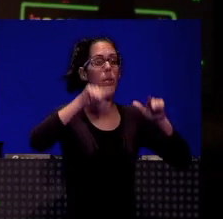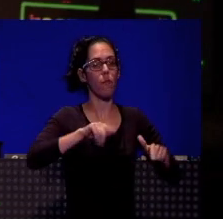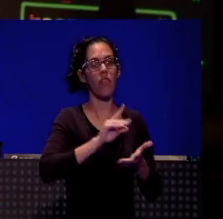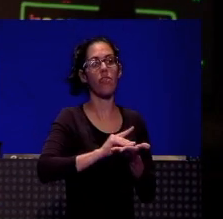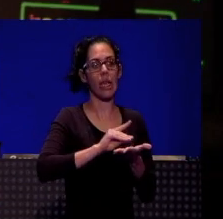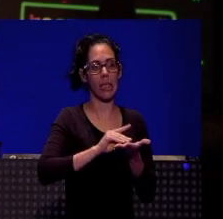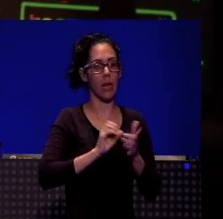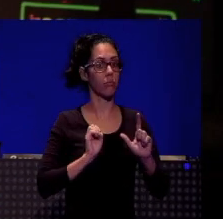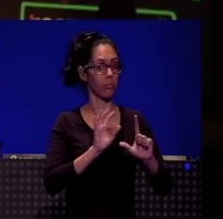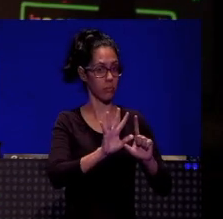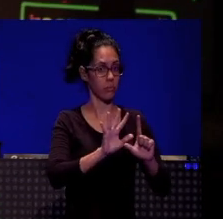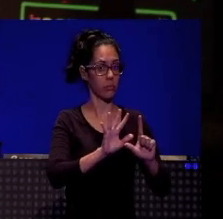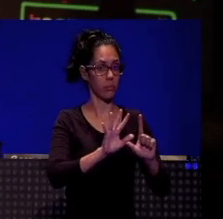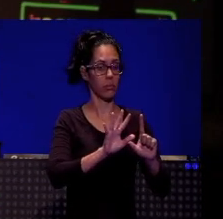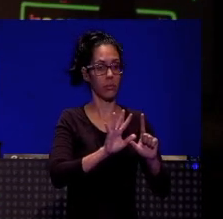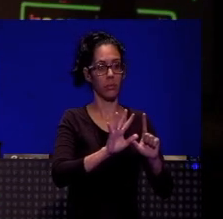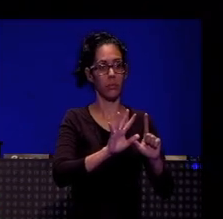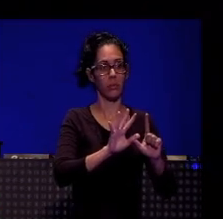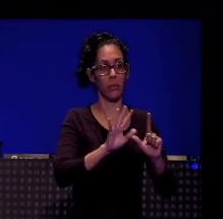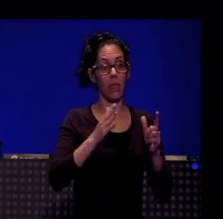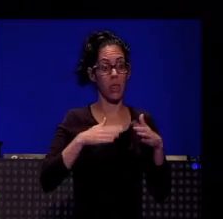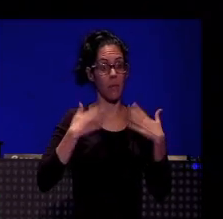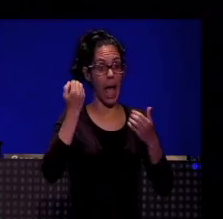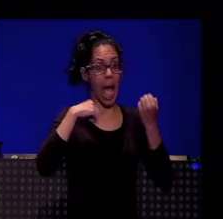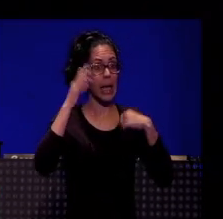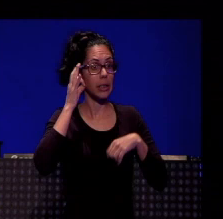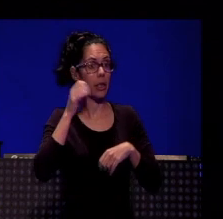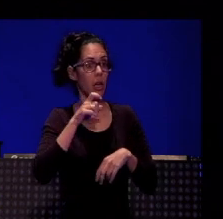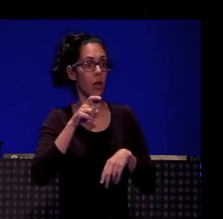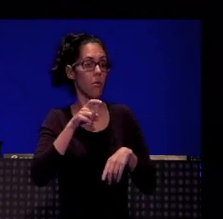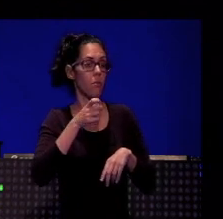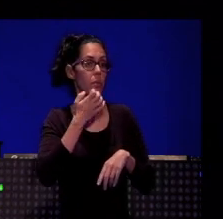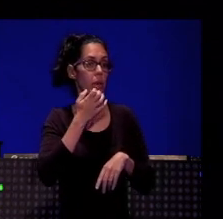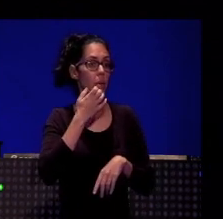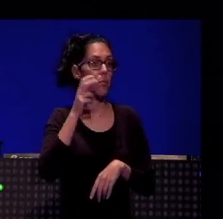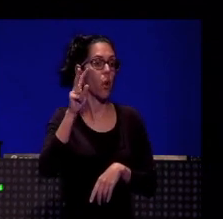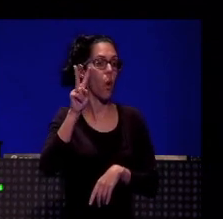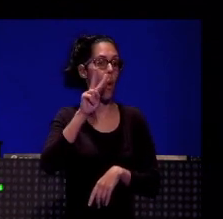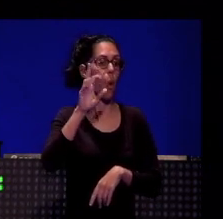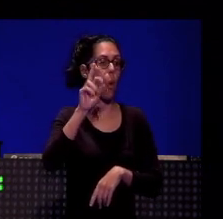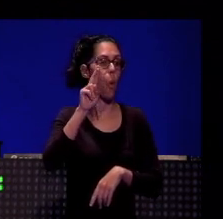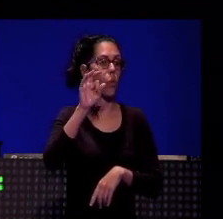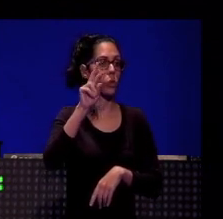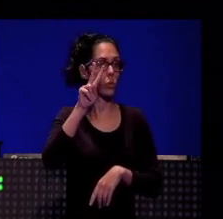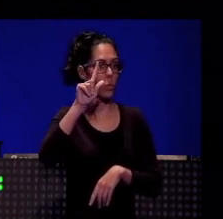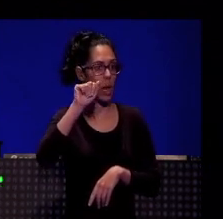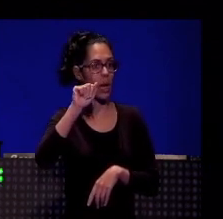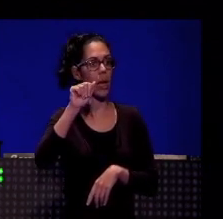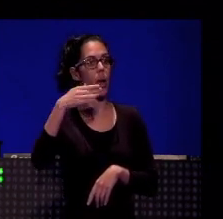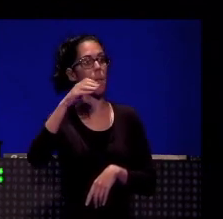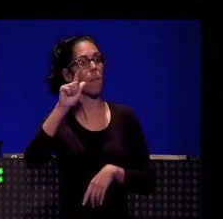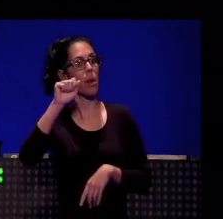que fíjate de repente las actrices como blanca suárez como úrsula corberó que de repente tiene como seis millones de